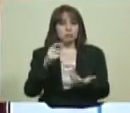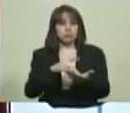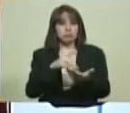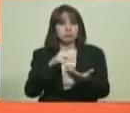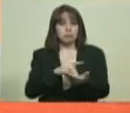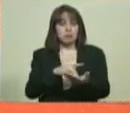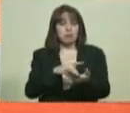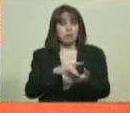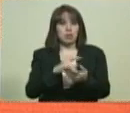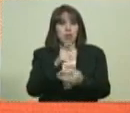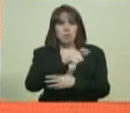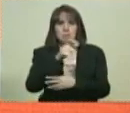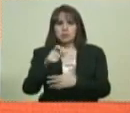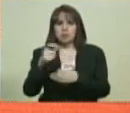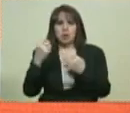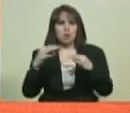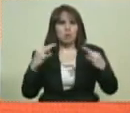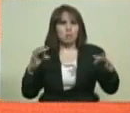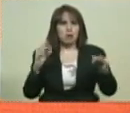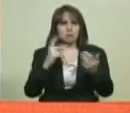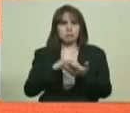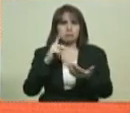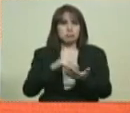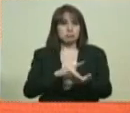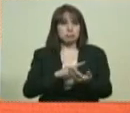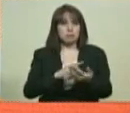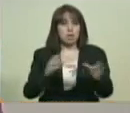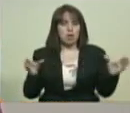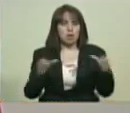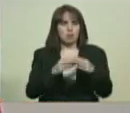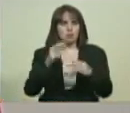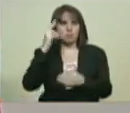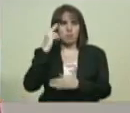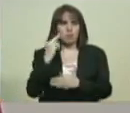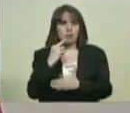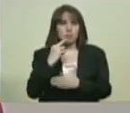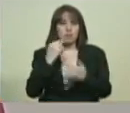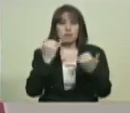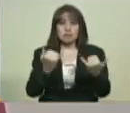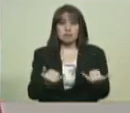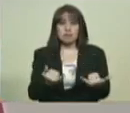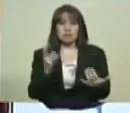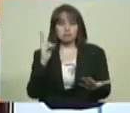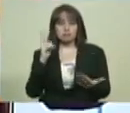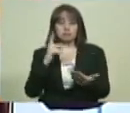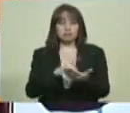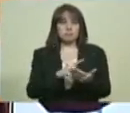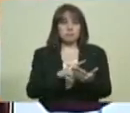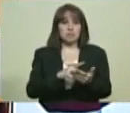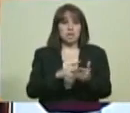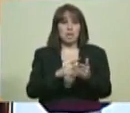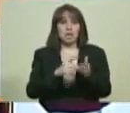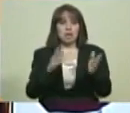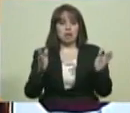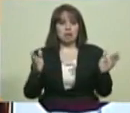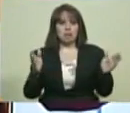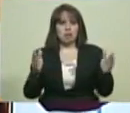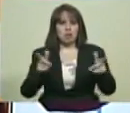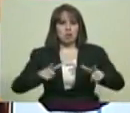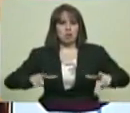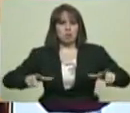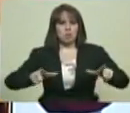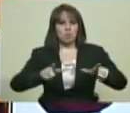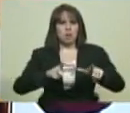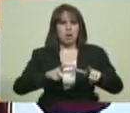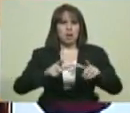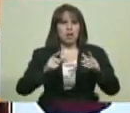militantes desde el comando de campaña Simón Bolívar a llegar a los centros electorales a las